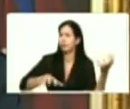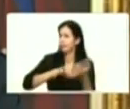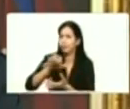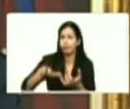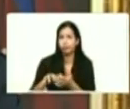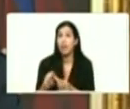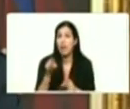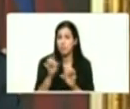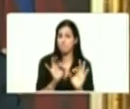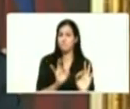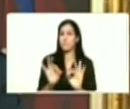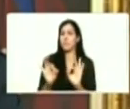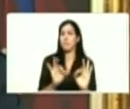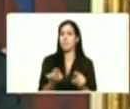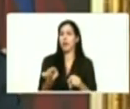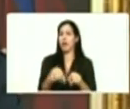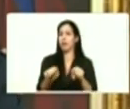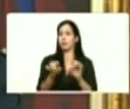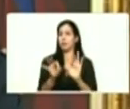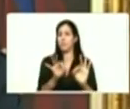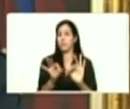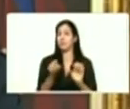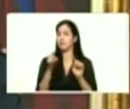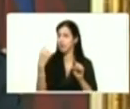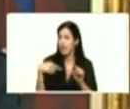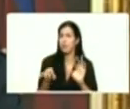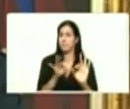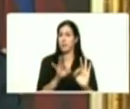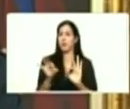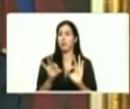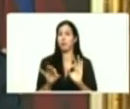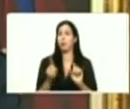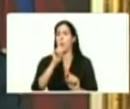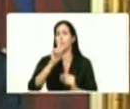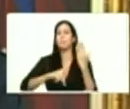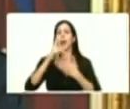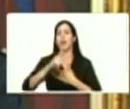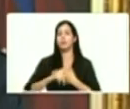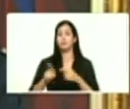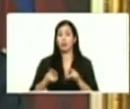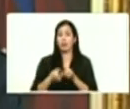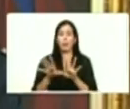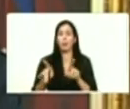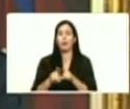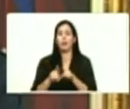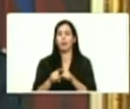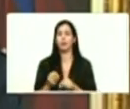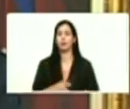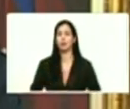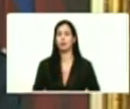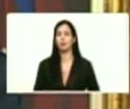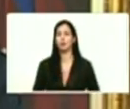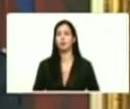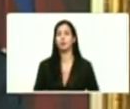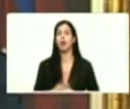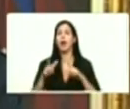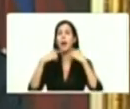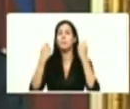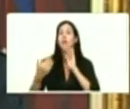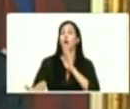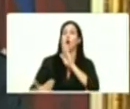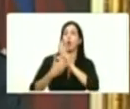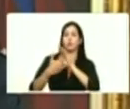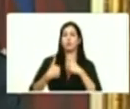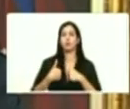montado su plan para convertirlo en parte de la campaña electoral y